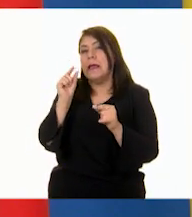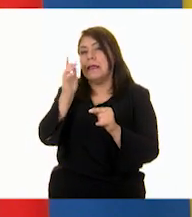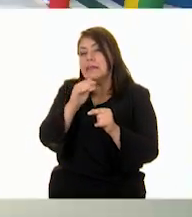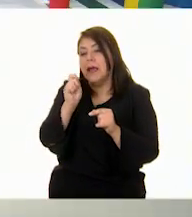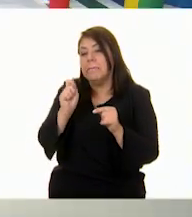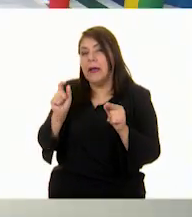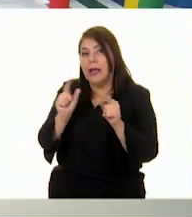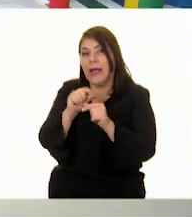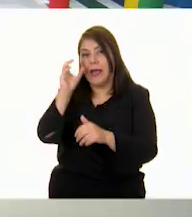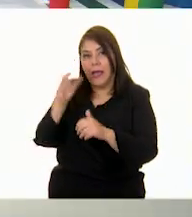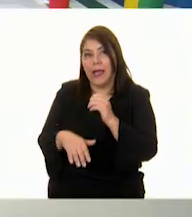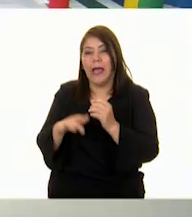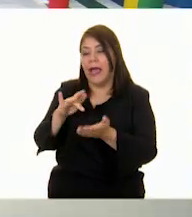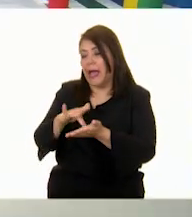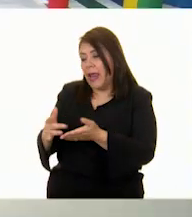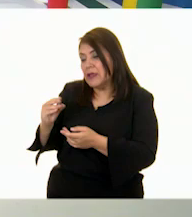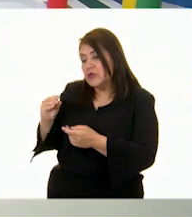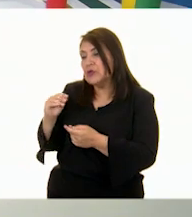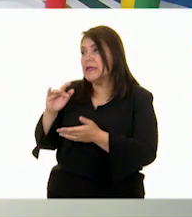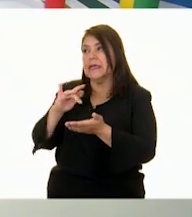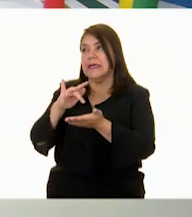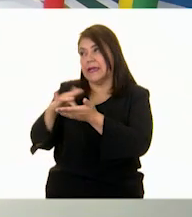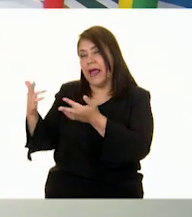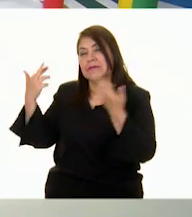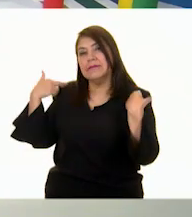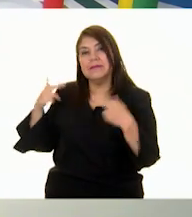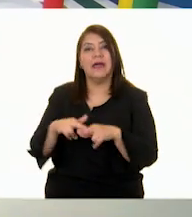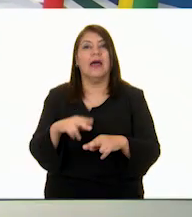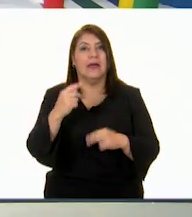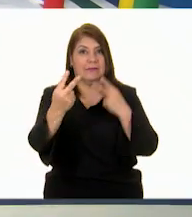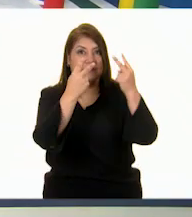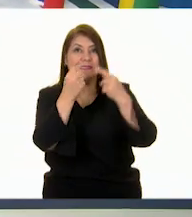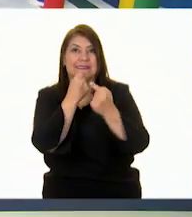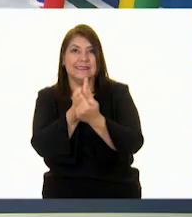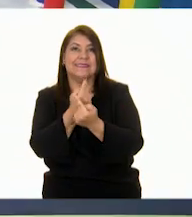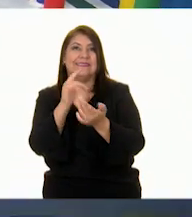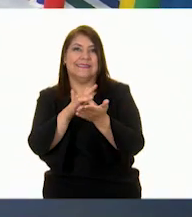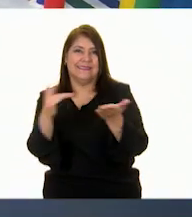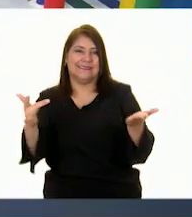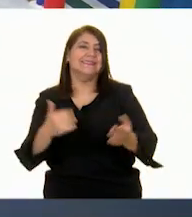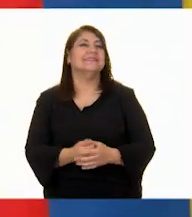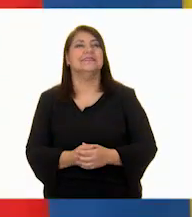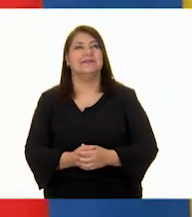maestro Ton, niñas y niños que nos ven desde casa. Muchas gracias.